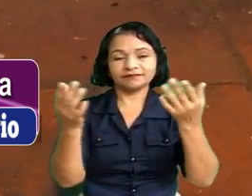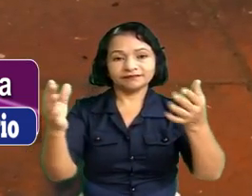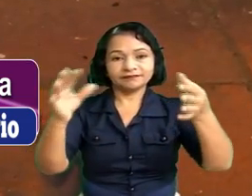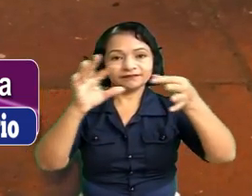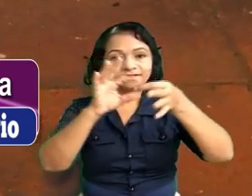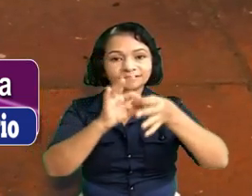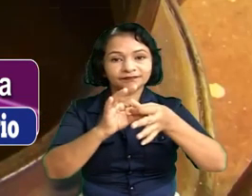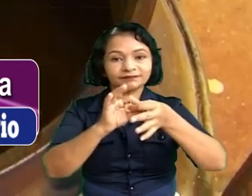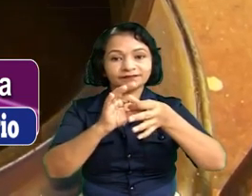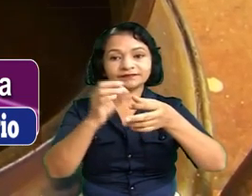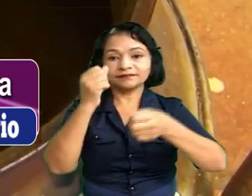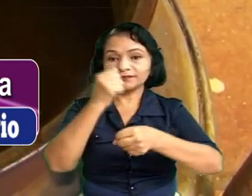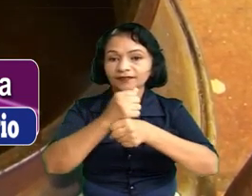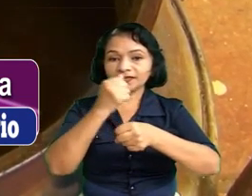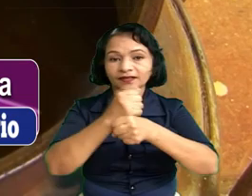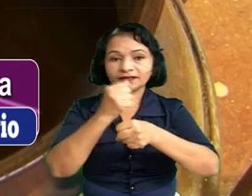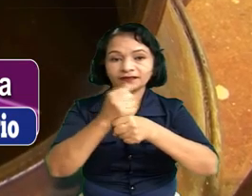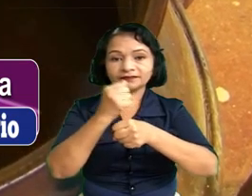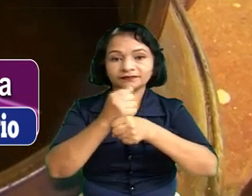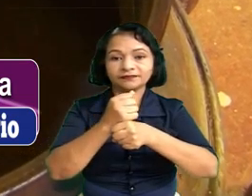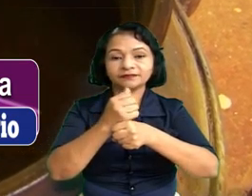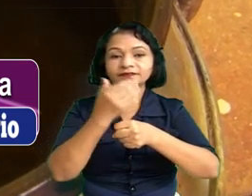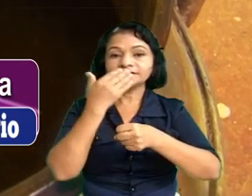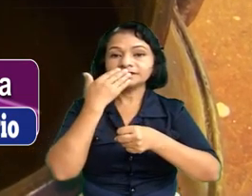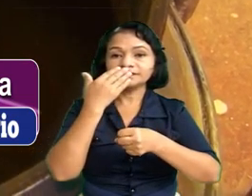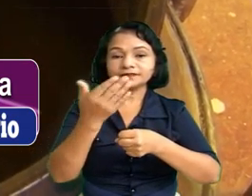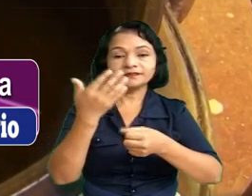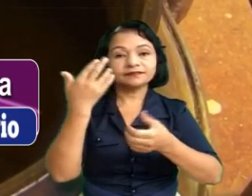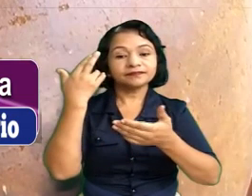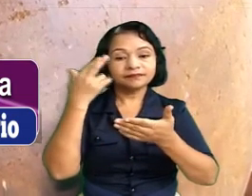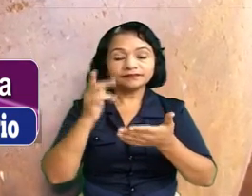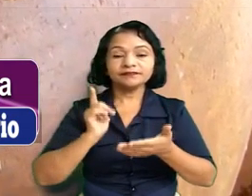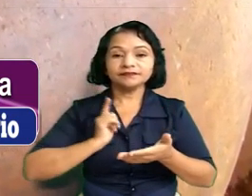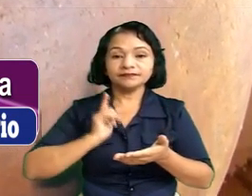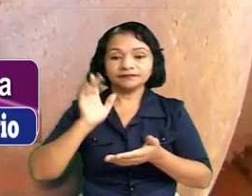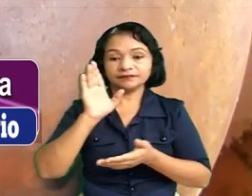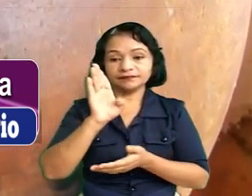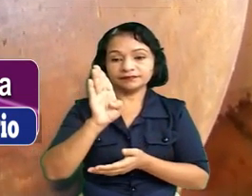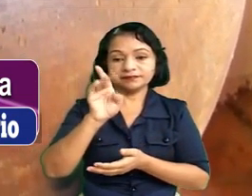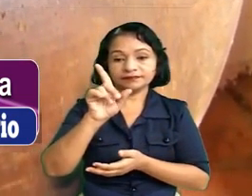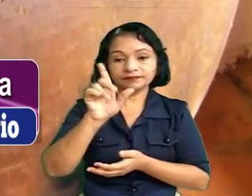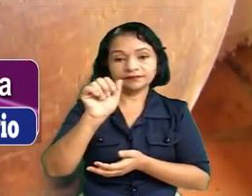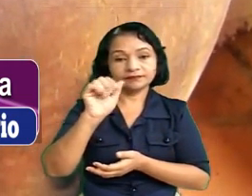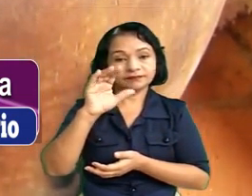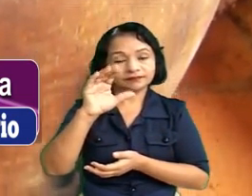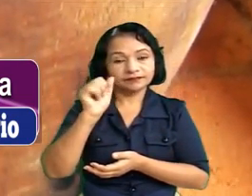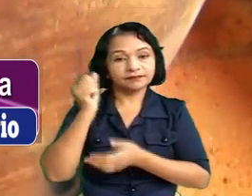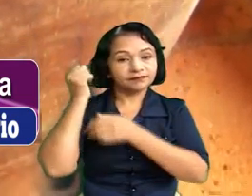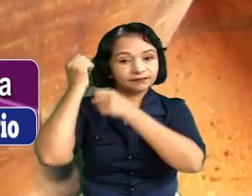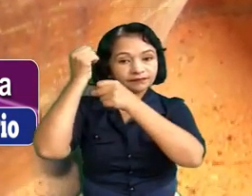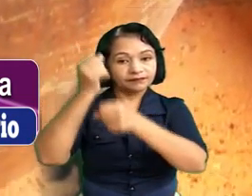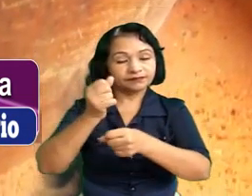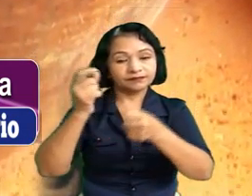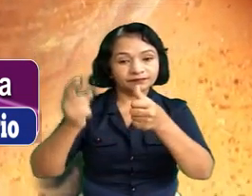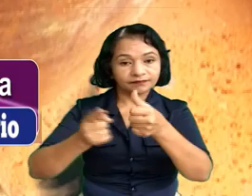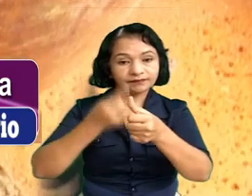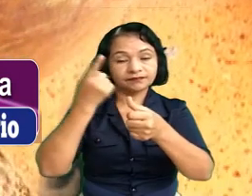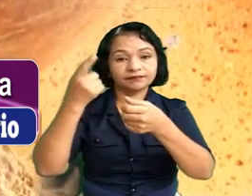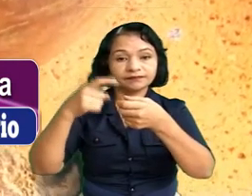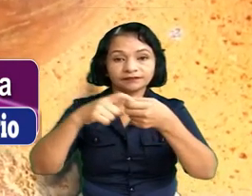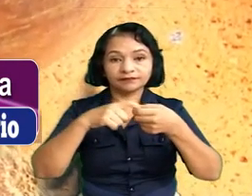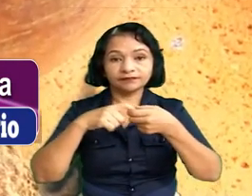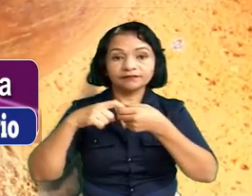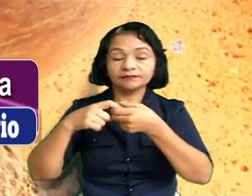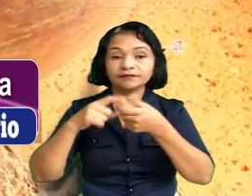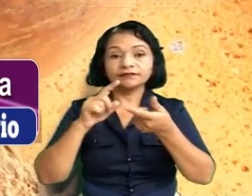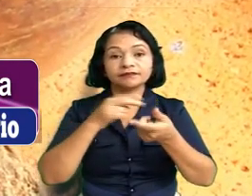en una sola tarea. Y ese es un gran legado que tenemos de Blanquita, que ella fundó y organizó la primer cooperativa. Que además